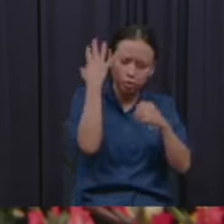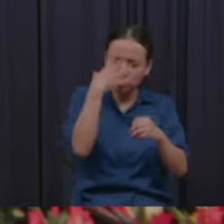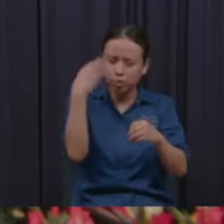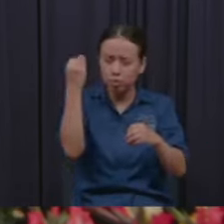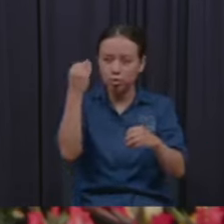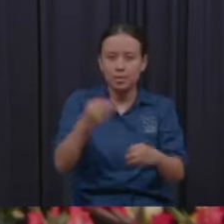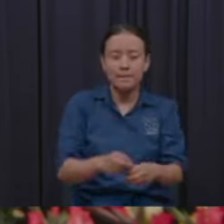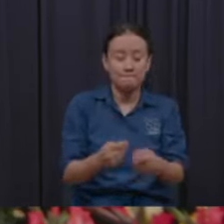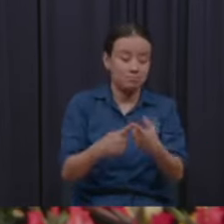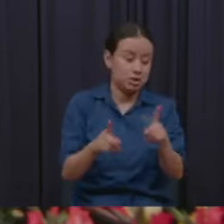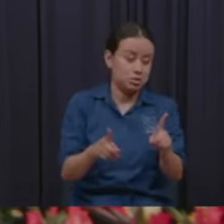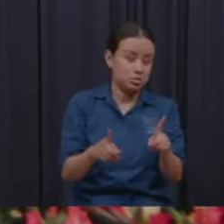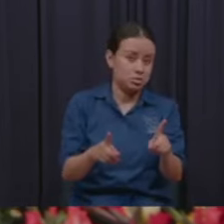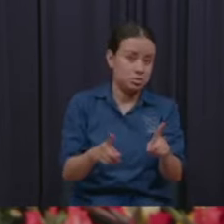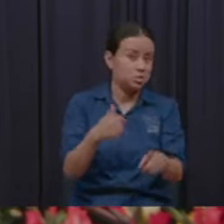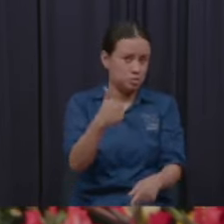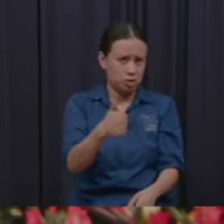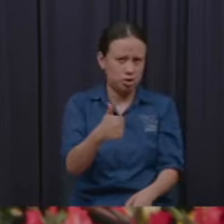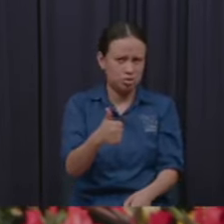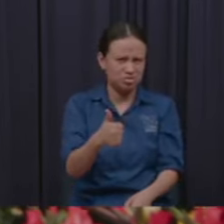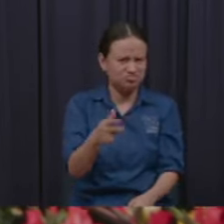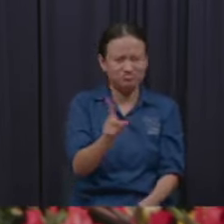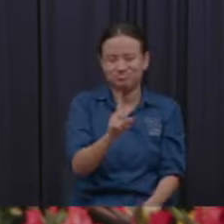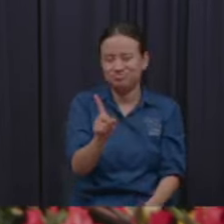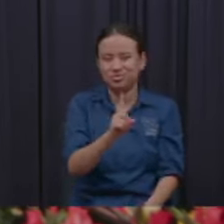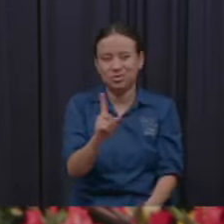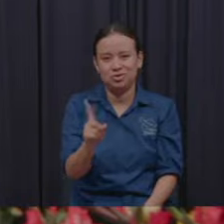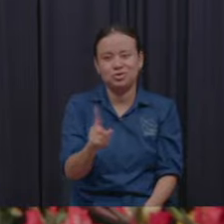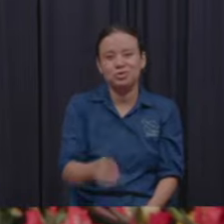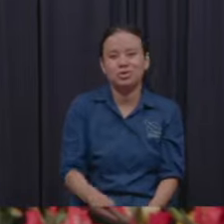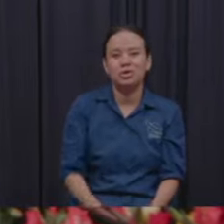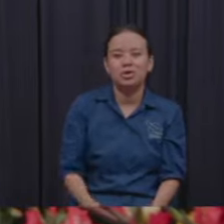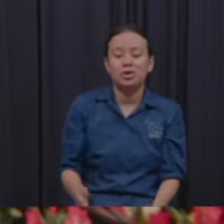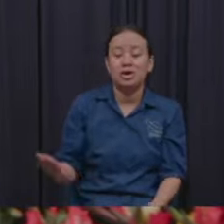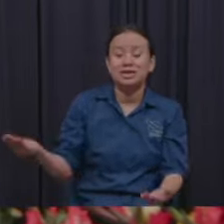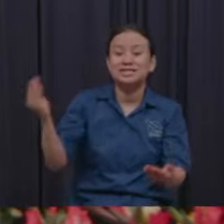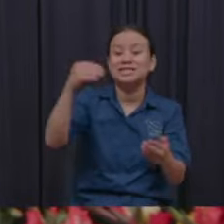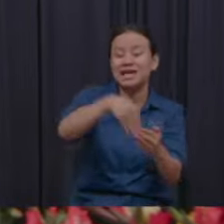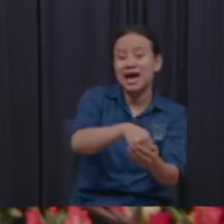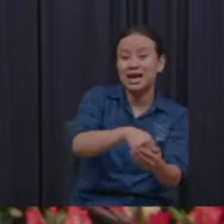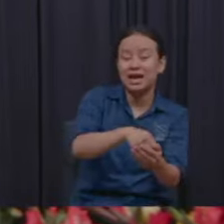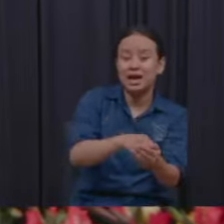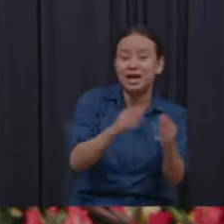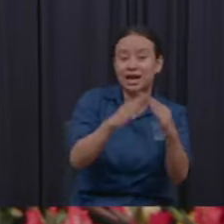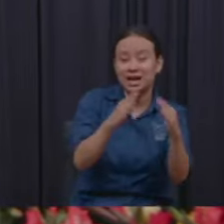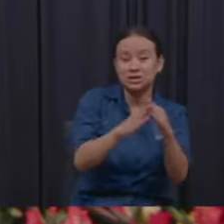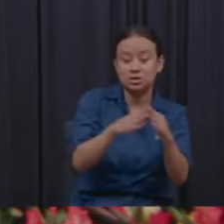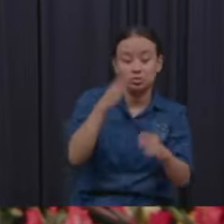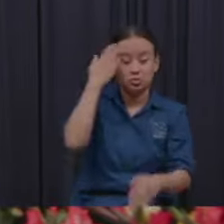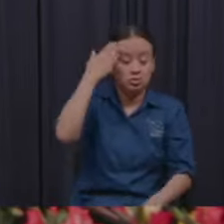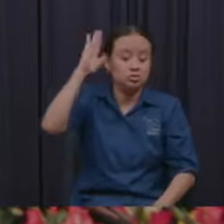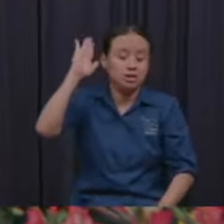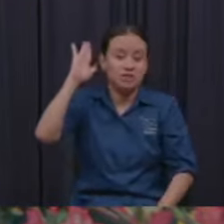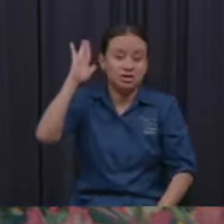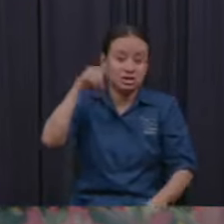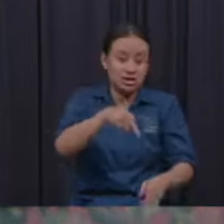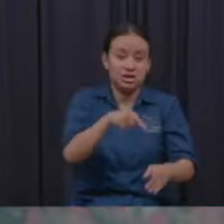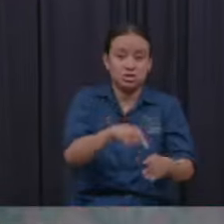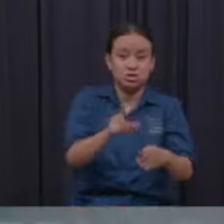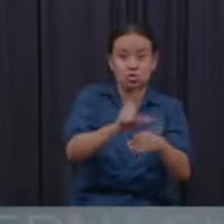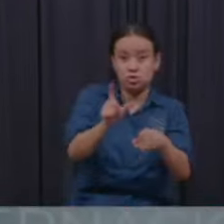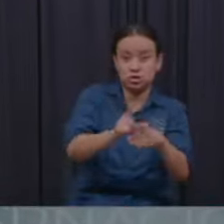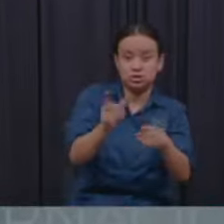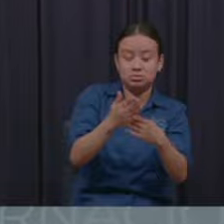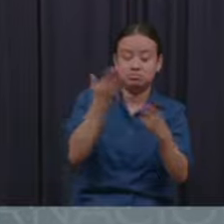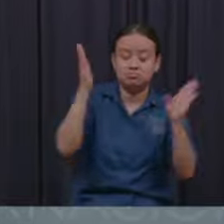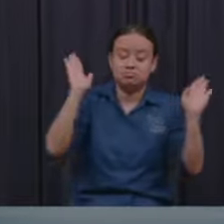será bueno meter esas cosas a la casa en el sentido de que quizás no sabes tú con qué intención se hizo,